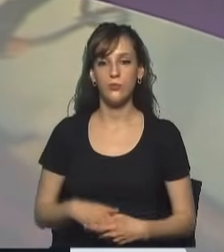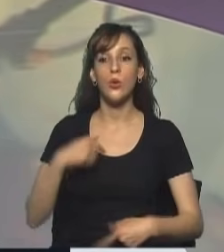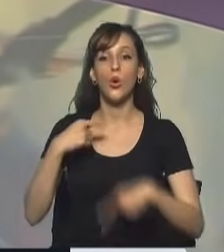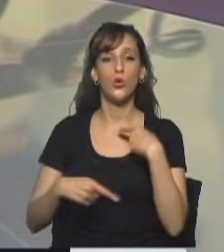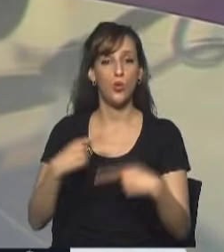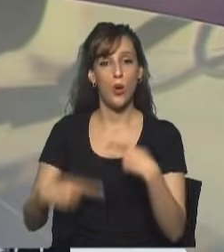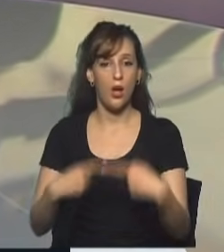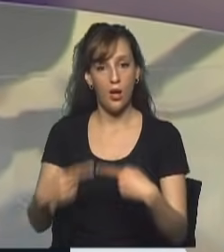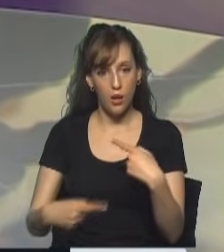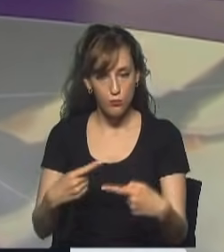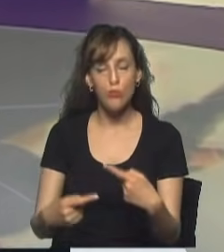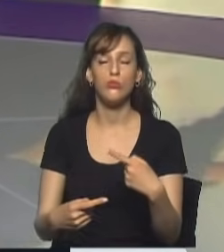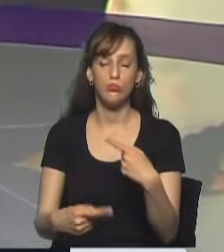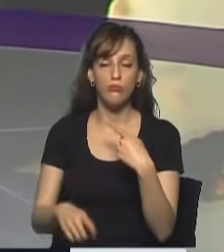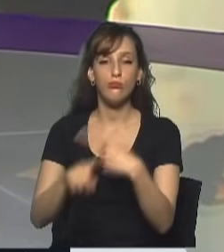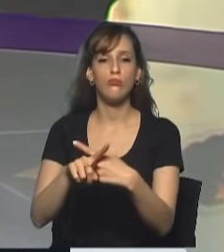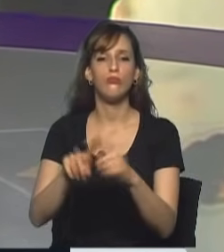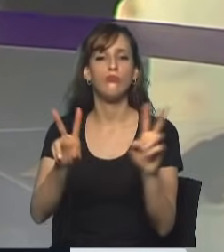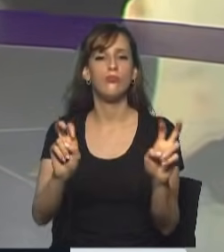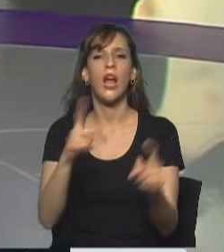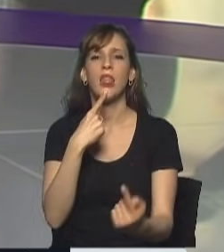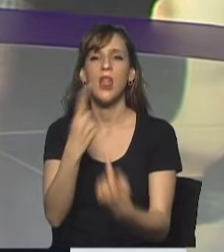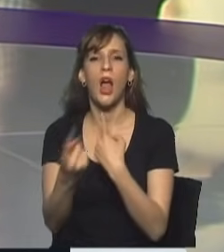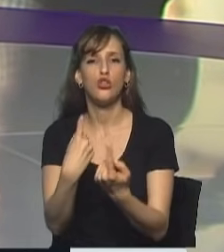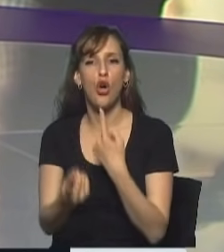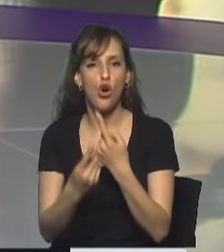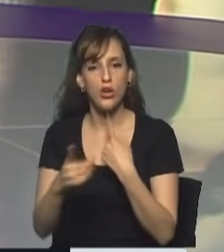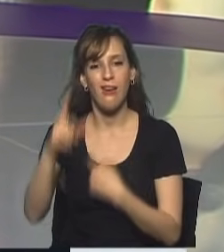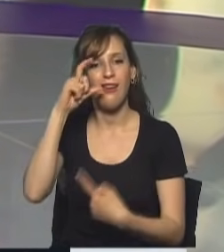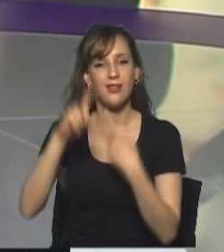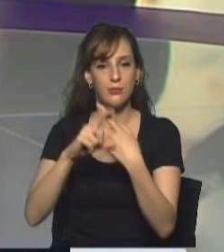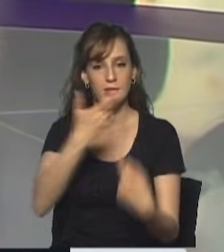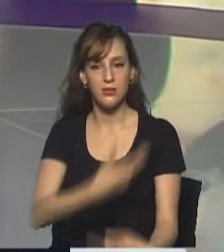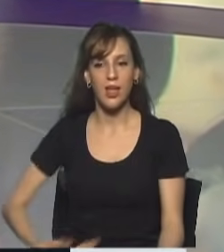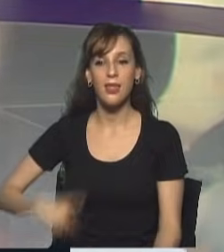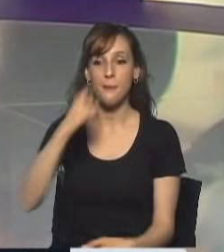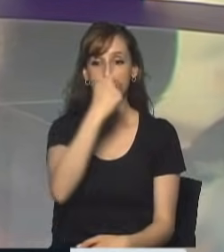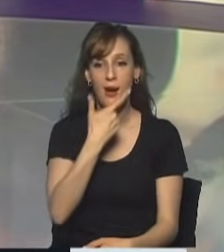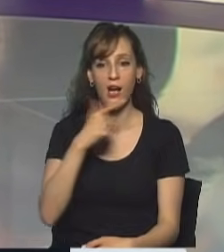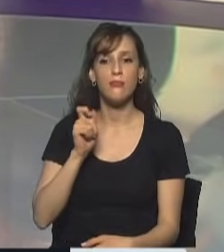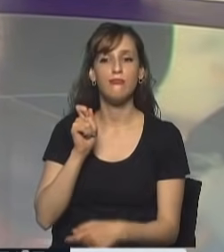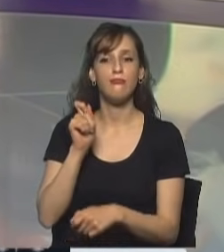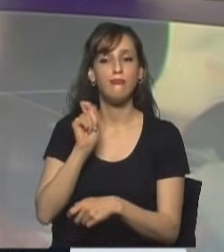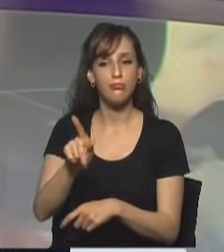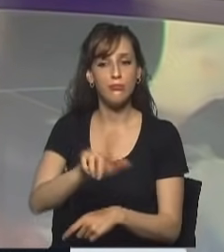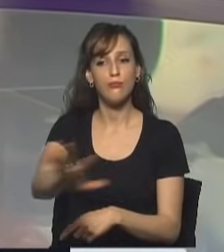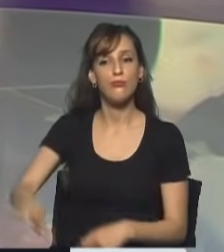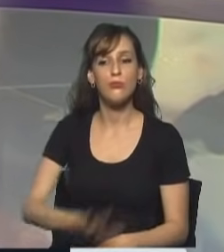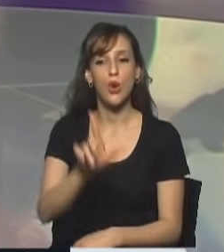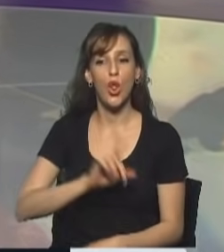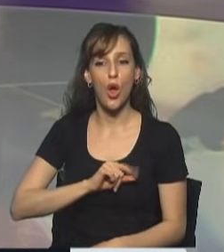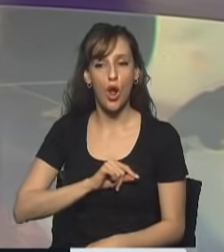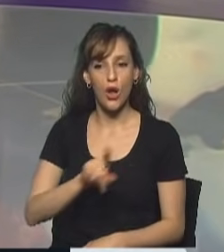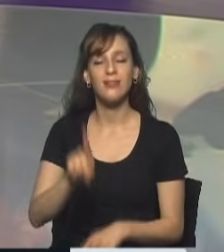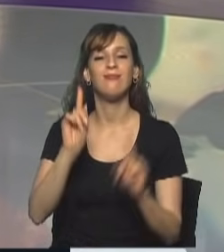seguimos con la indagatoria que no fue del expresidente de la Nación, Mauricio Macri, allí en Dolores, y el contacto con